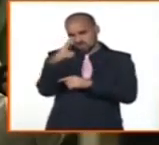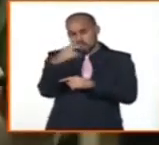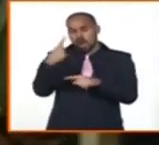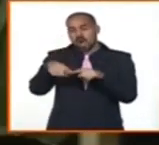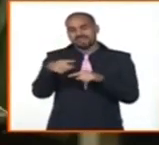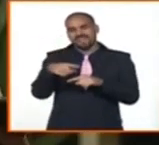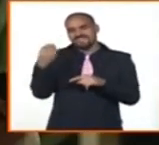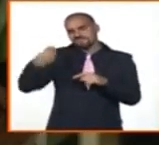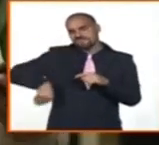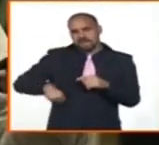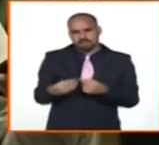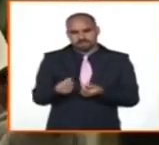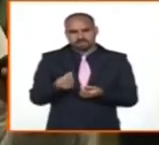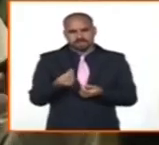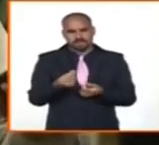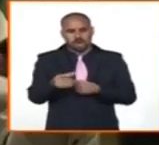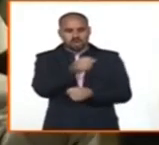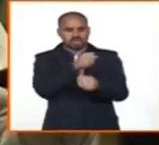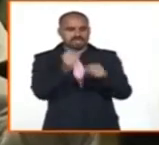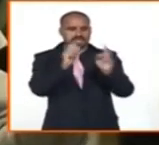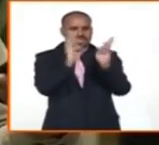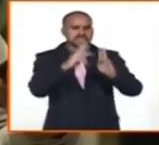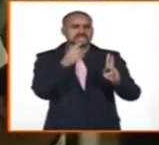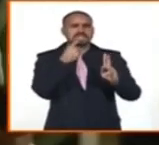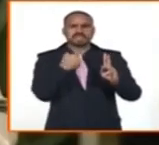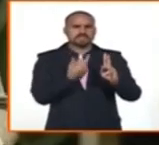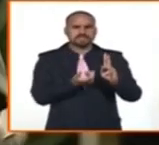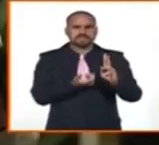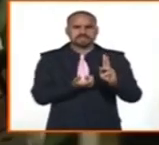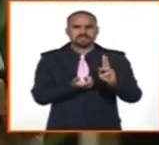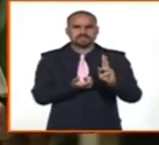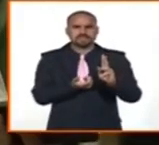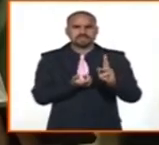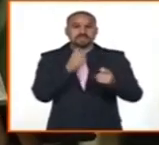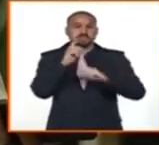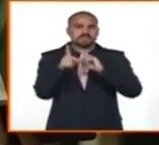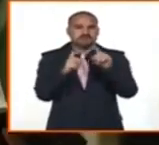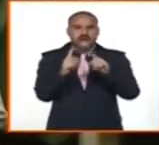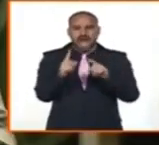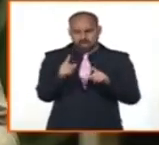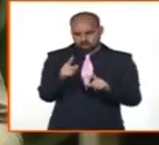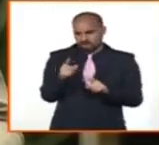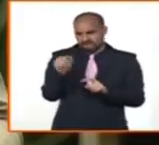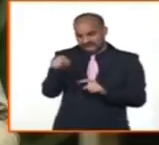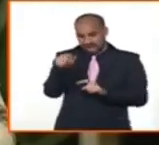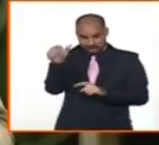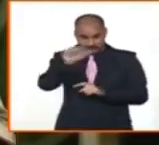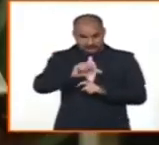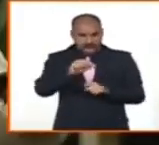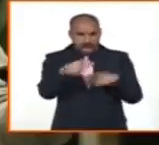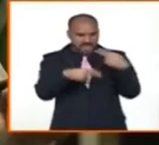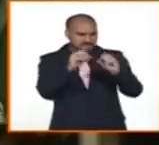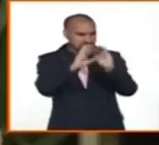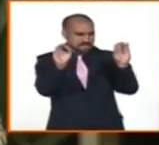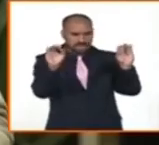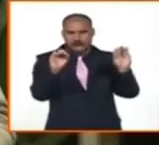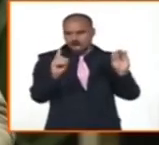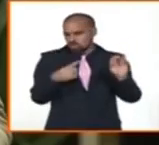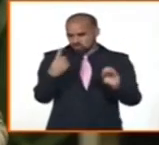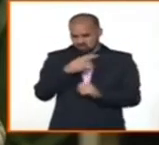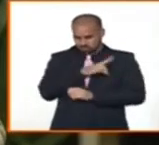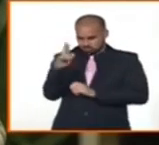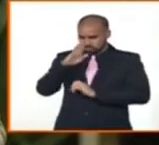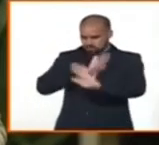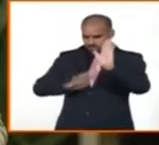está. Que las extremas derechas lo utilizan también. La pregunta es, ¿cuál es la contrainiciativa de este lado? Y ahí un poco escuchaba lo que decía